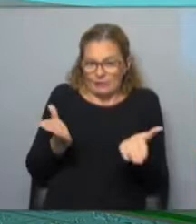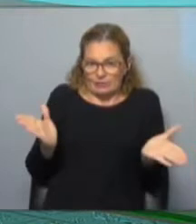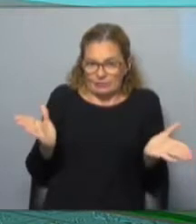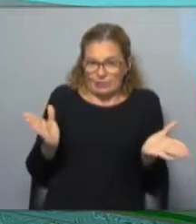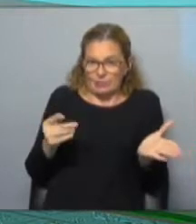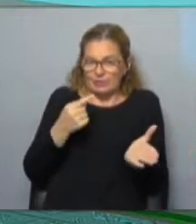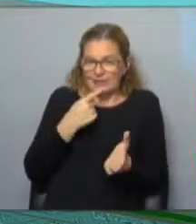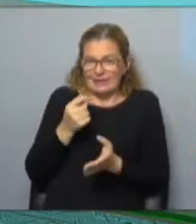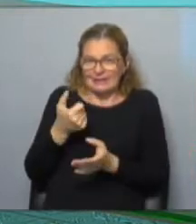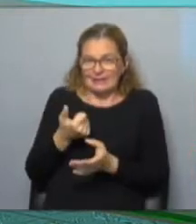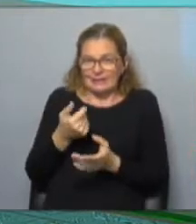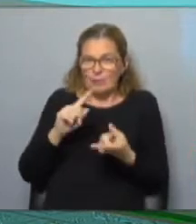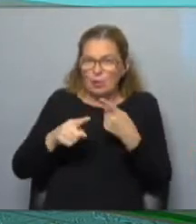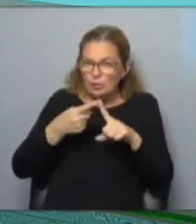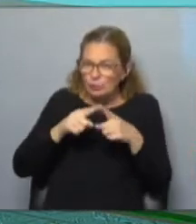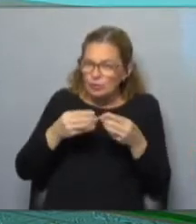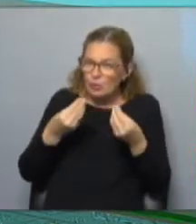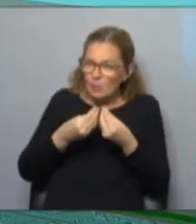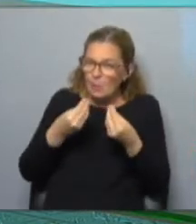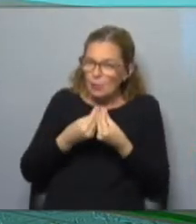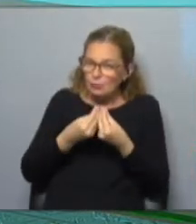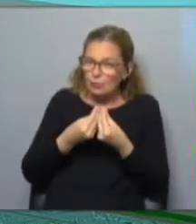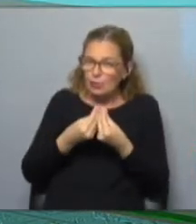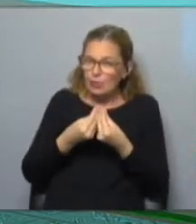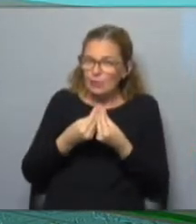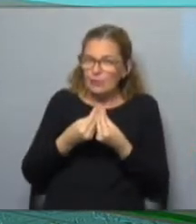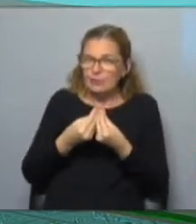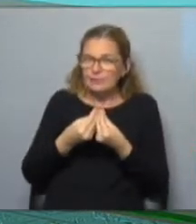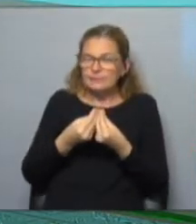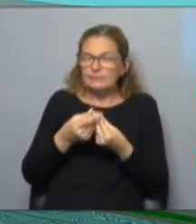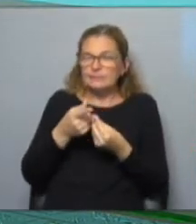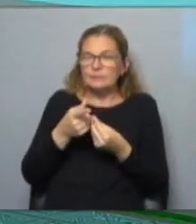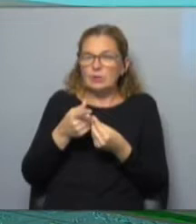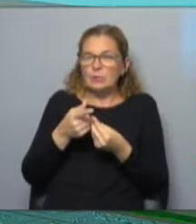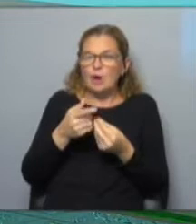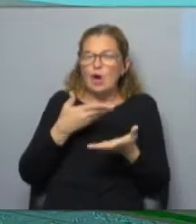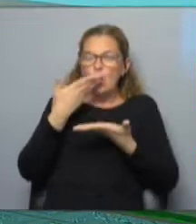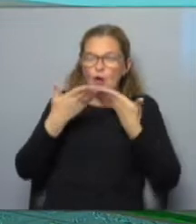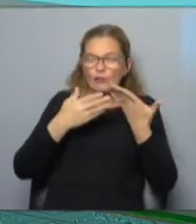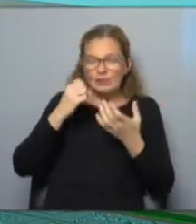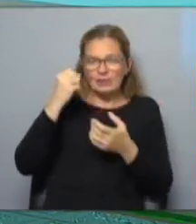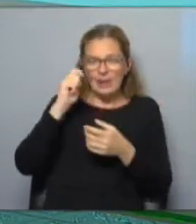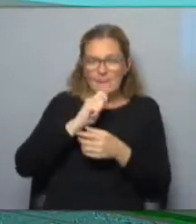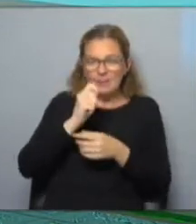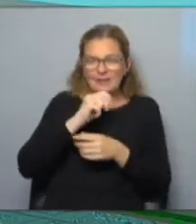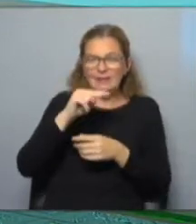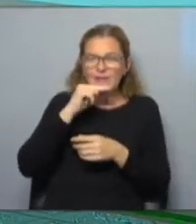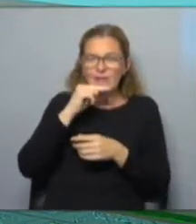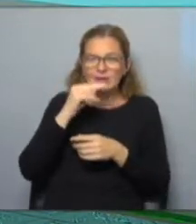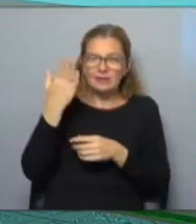como decía Nati recién, se está discutiendo sobre esto bastante y de hecho en una conferencia de prensa que fue el viernes